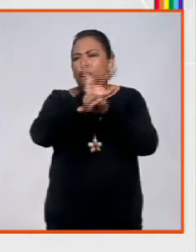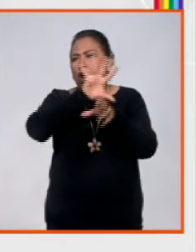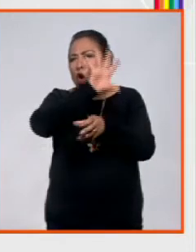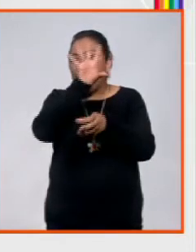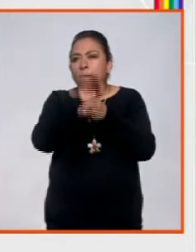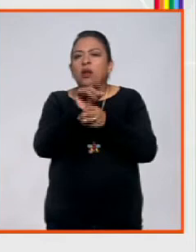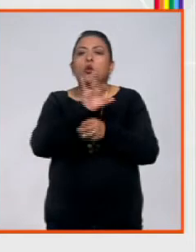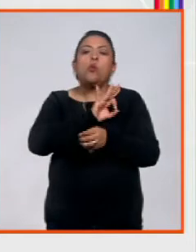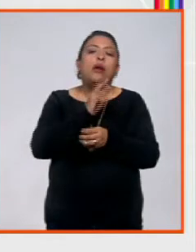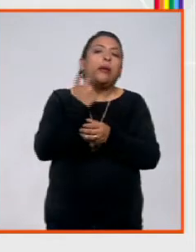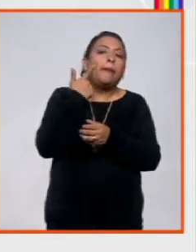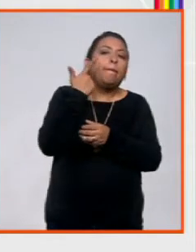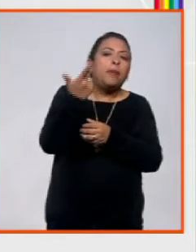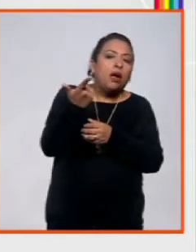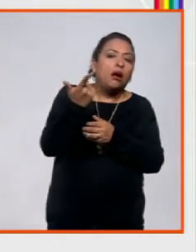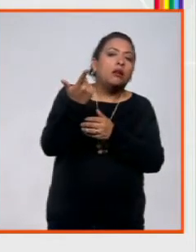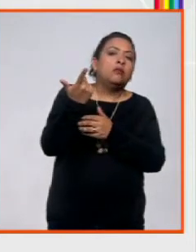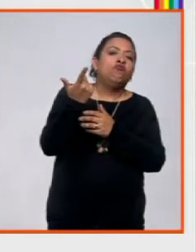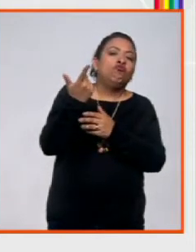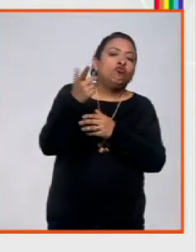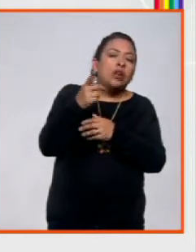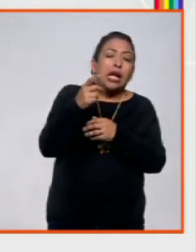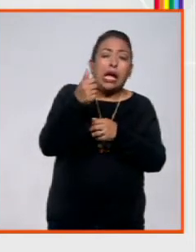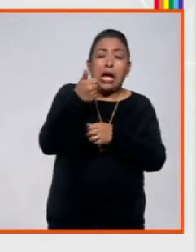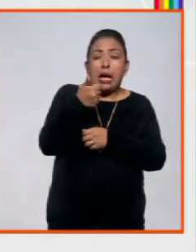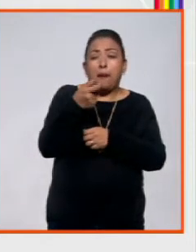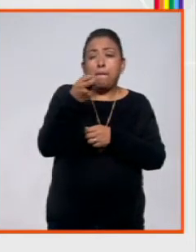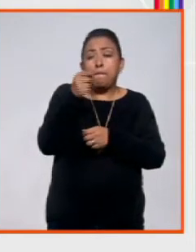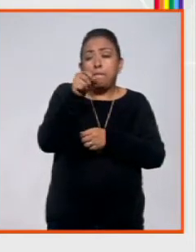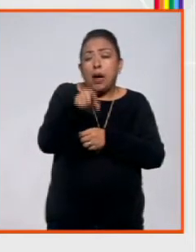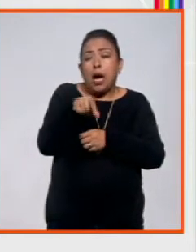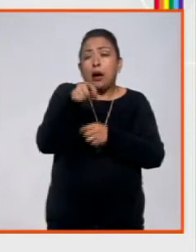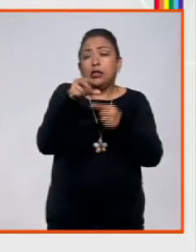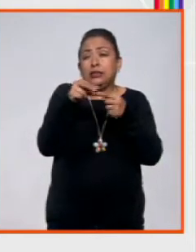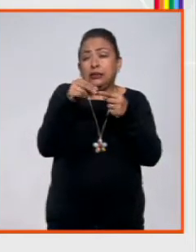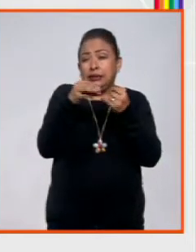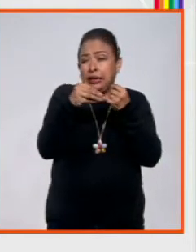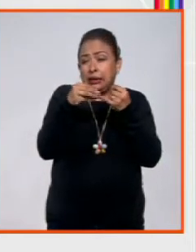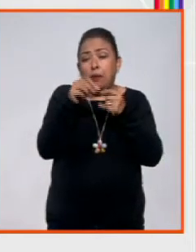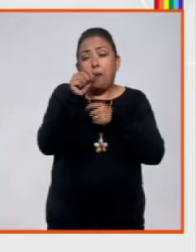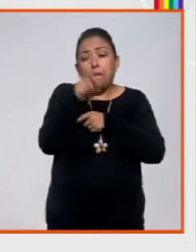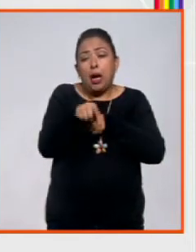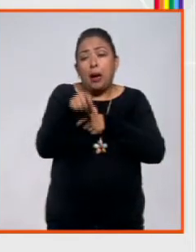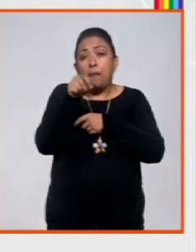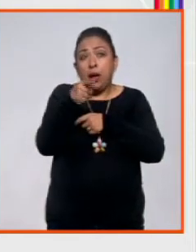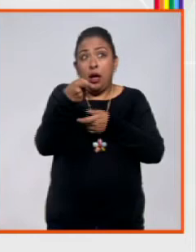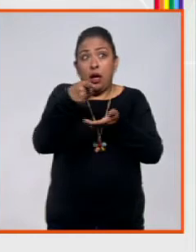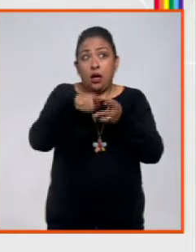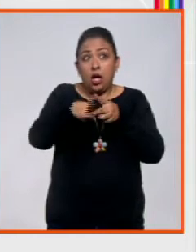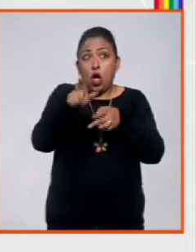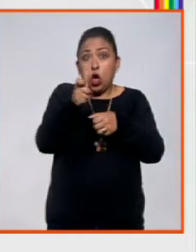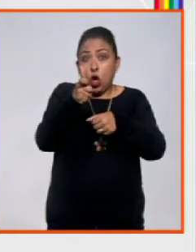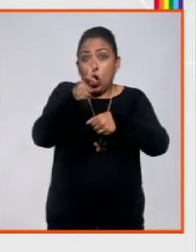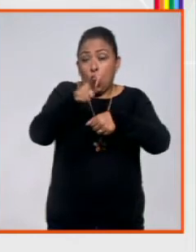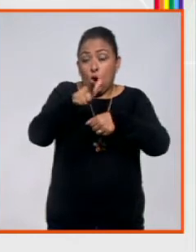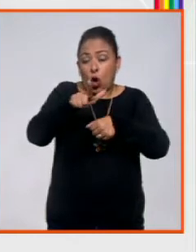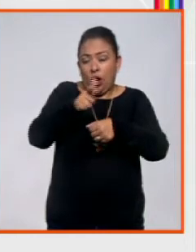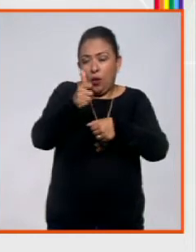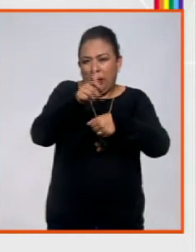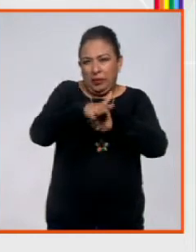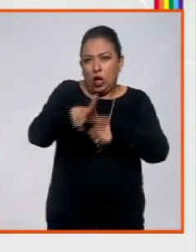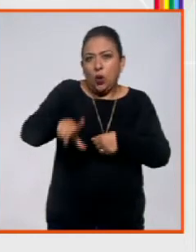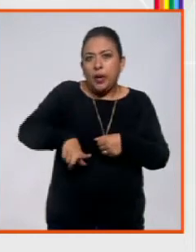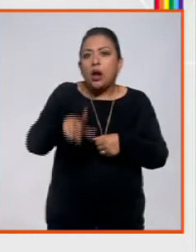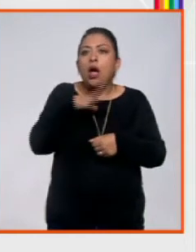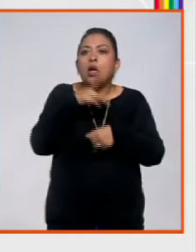susceptible de fiscalización cada centavo que va a empezar a salir del fonca a partir de este gobierno es un centavo que sale a partir de una